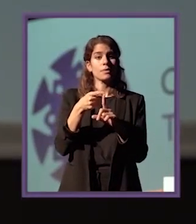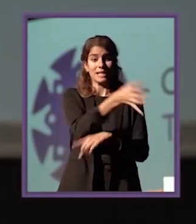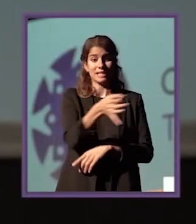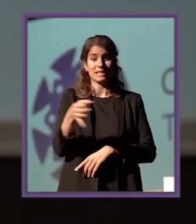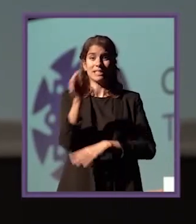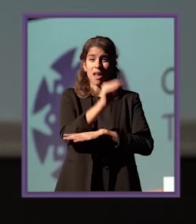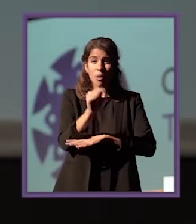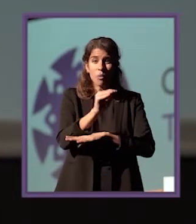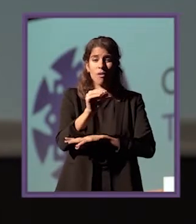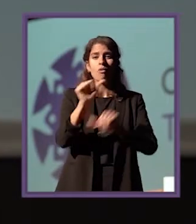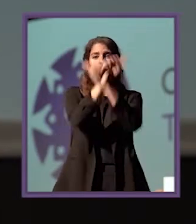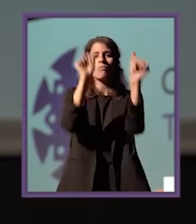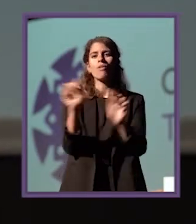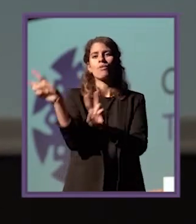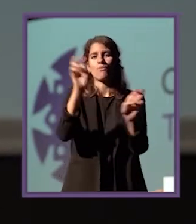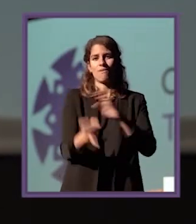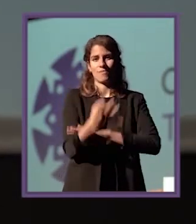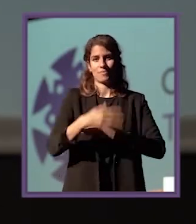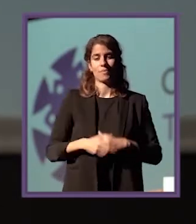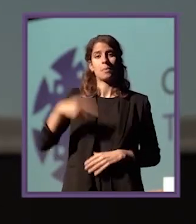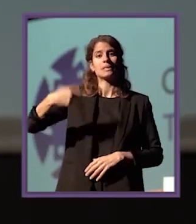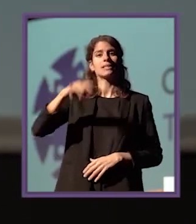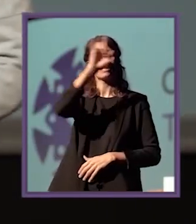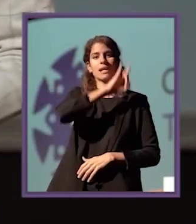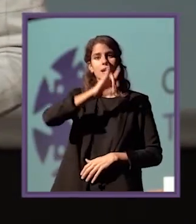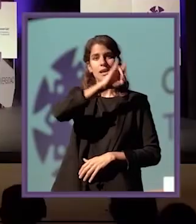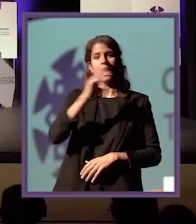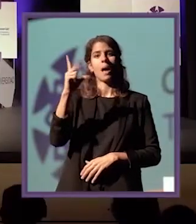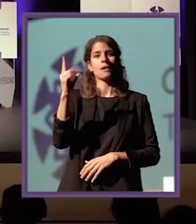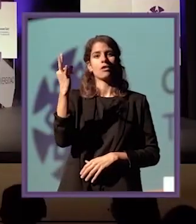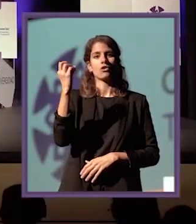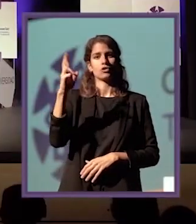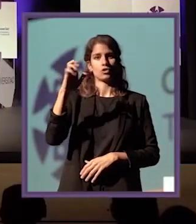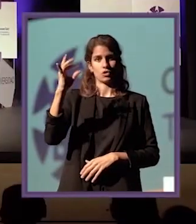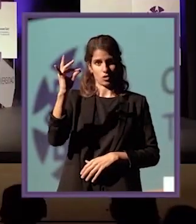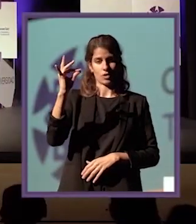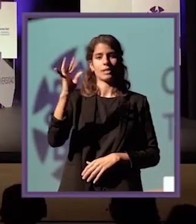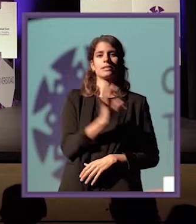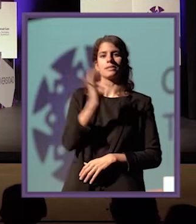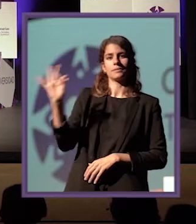islas. Tiene la palabra el presidente de Canarias, Ángel Víctor Torres.